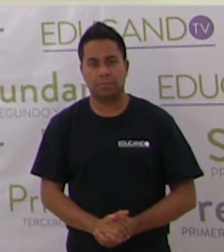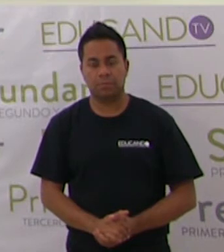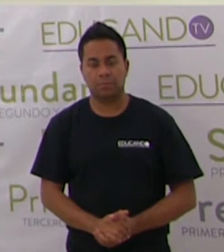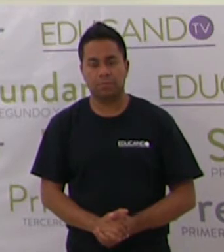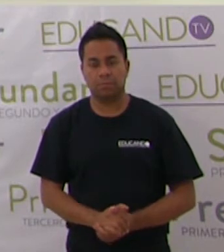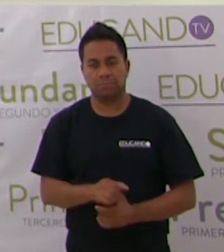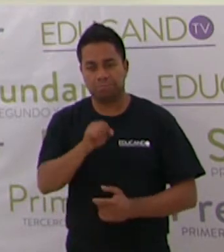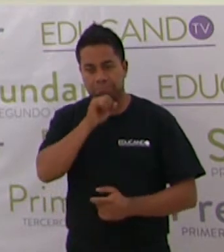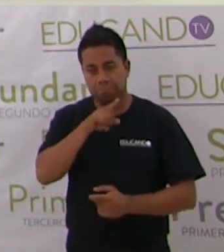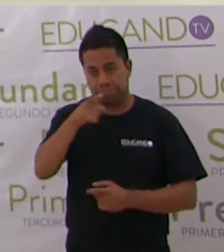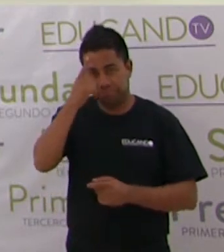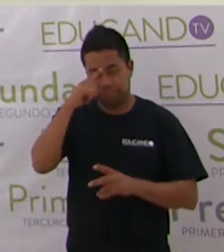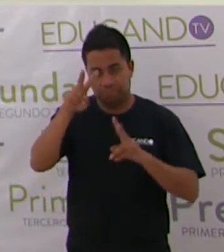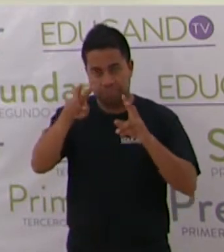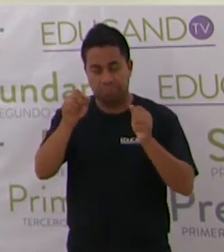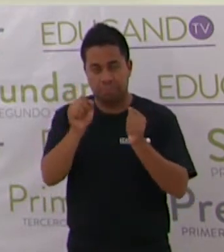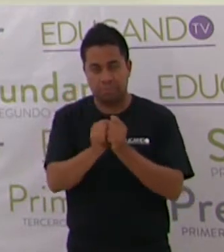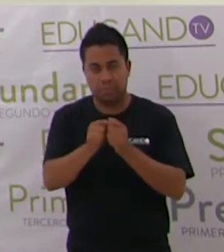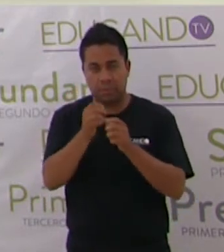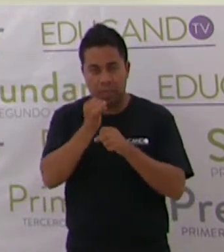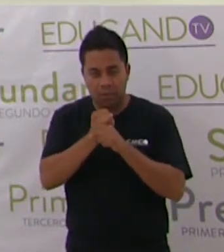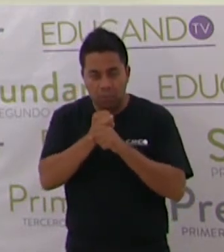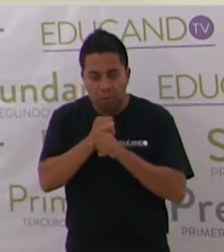entra en el manejo de la información.